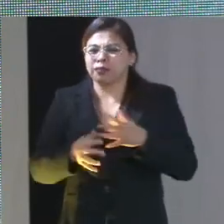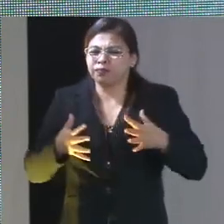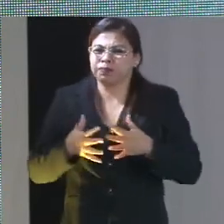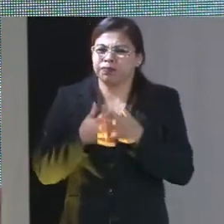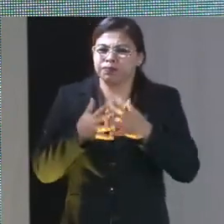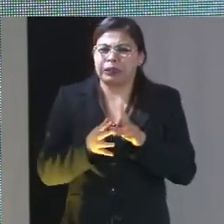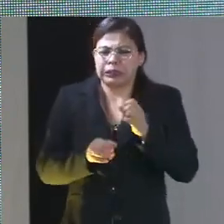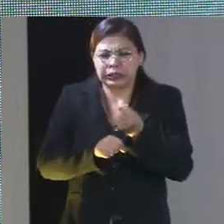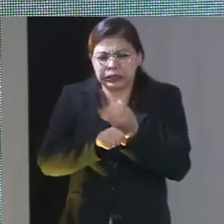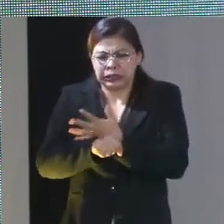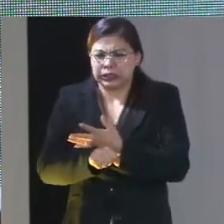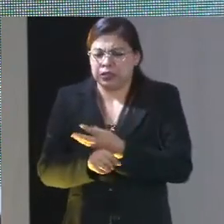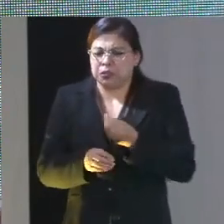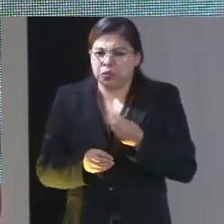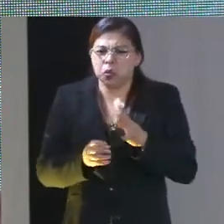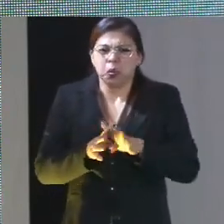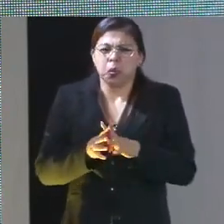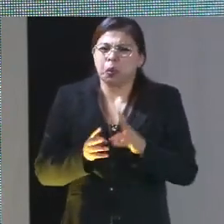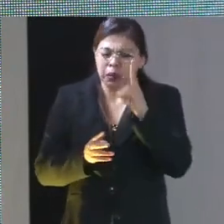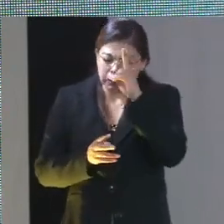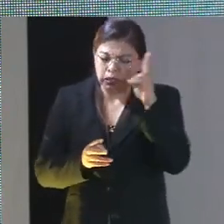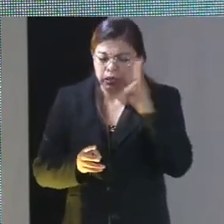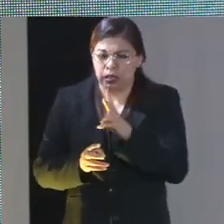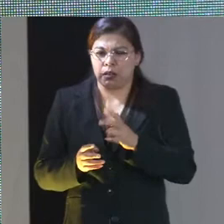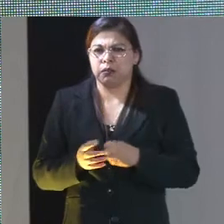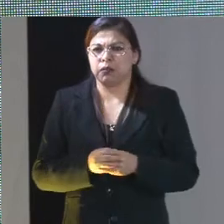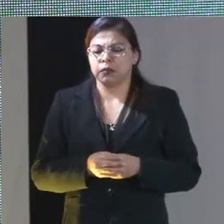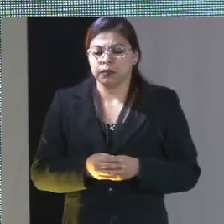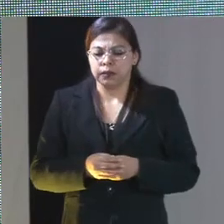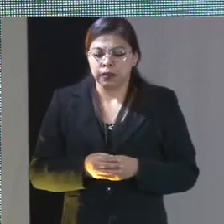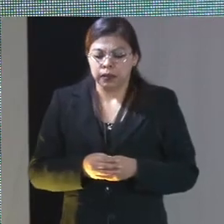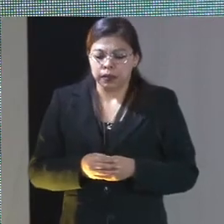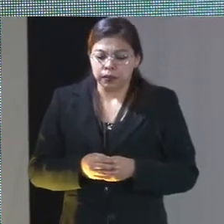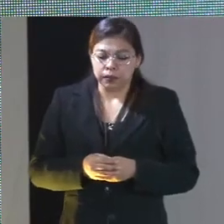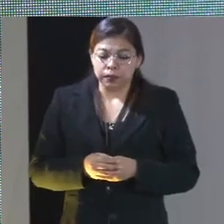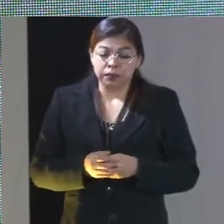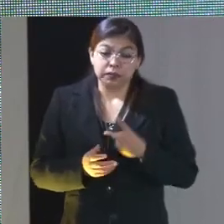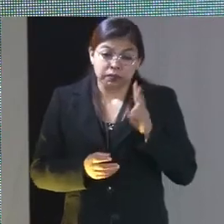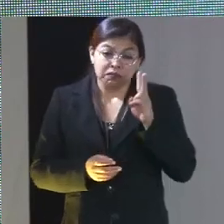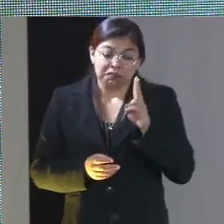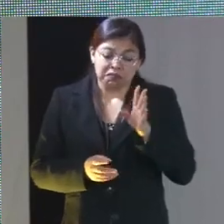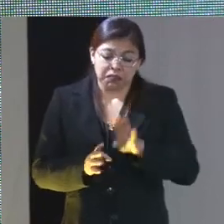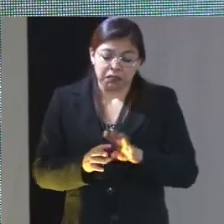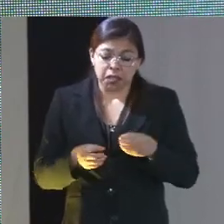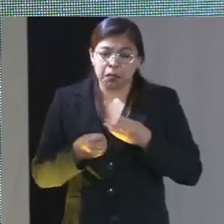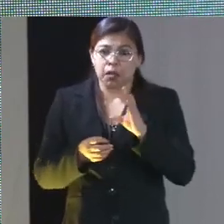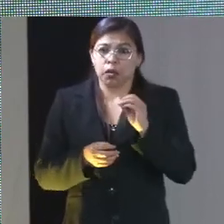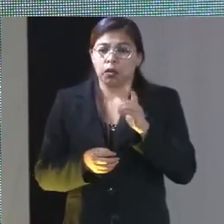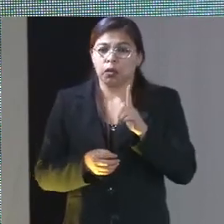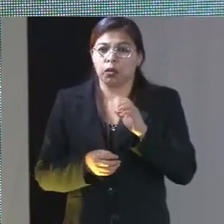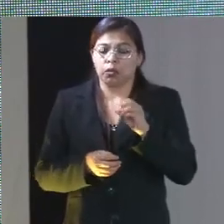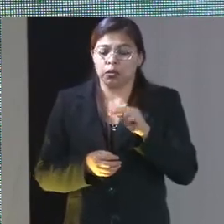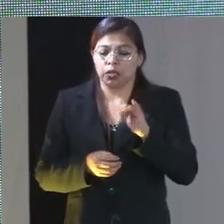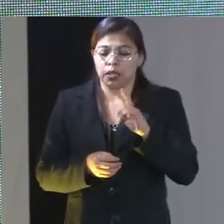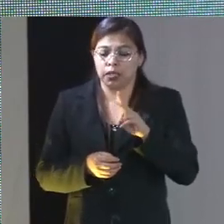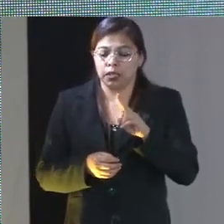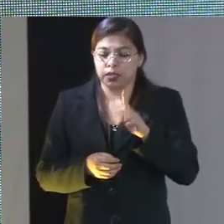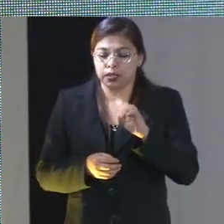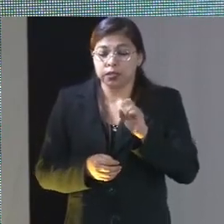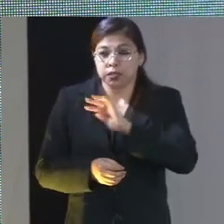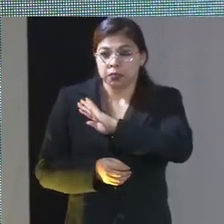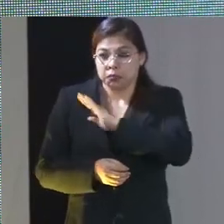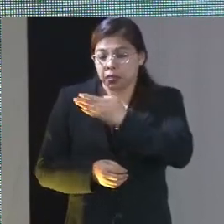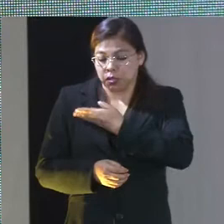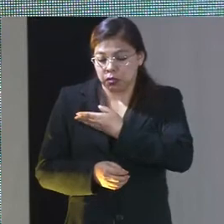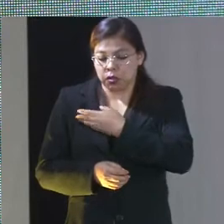de conquista, se definen y polarizan las posiciones. Las hay francamente colonialistas, como la del español Santiago